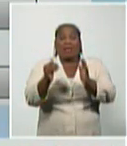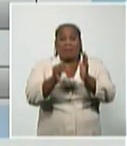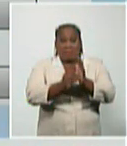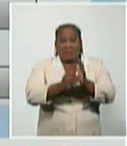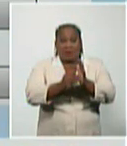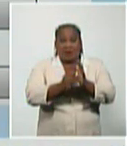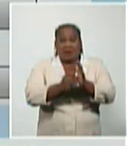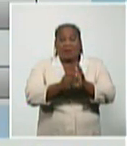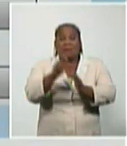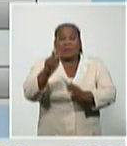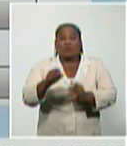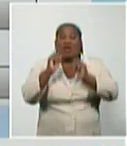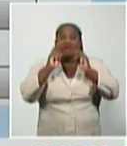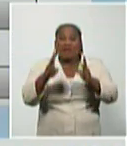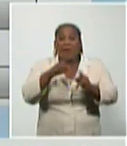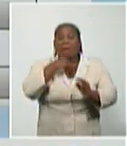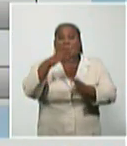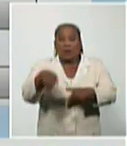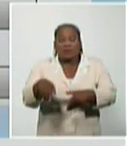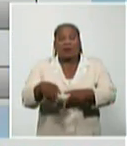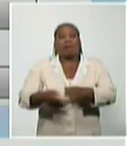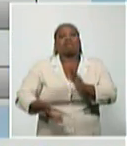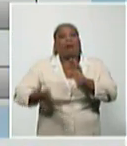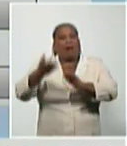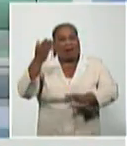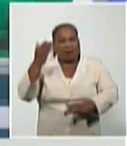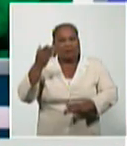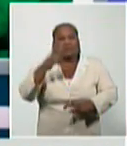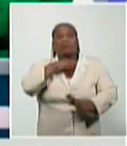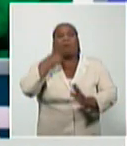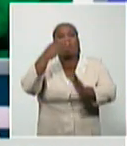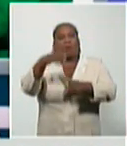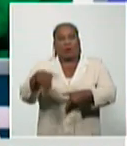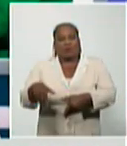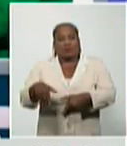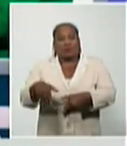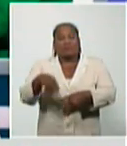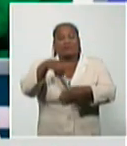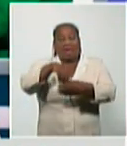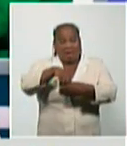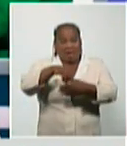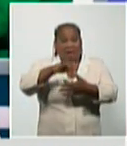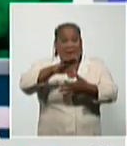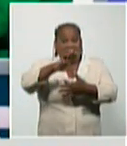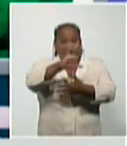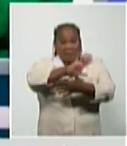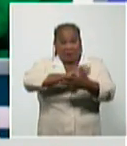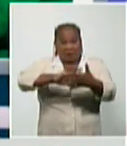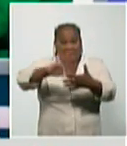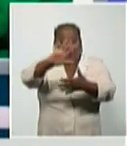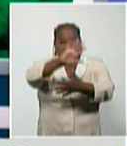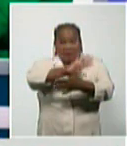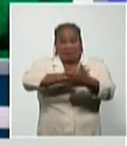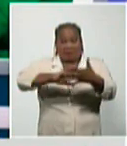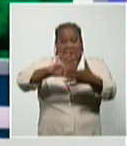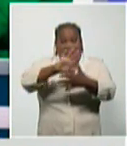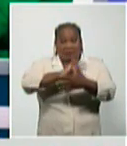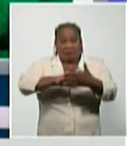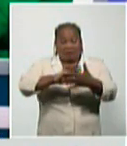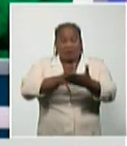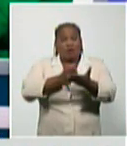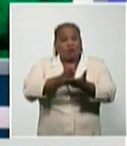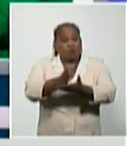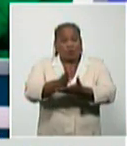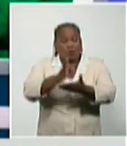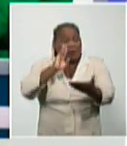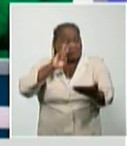ustedes ven es alta. En la región de las Américas, que sigue siendo el epicentro de